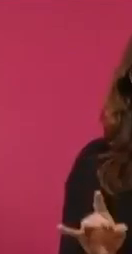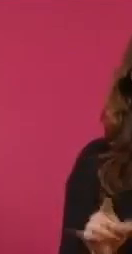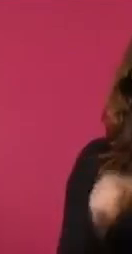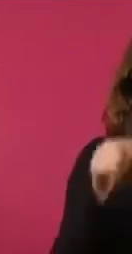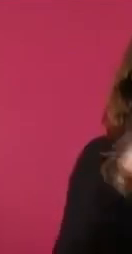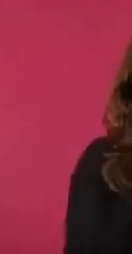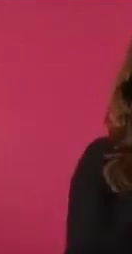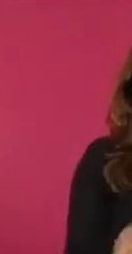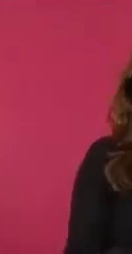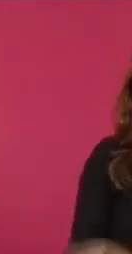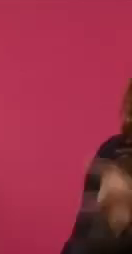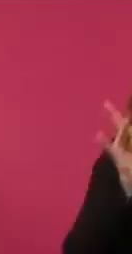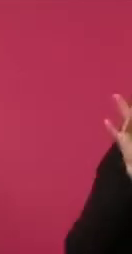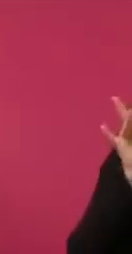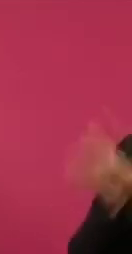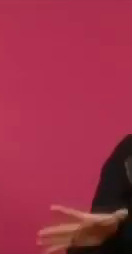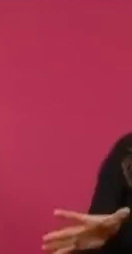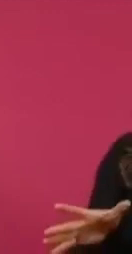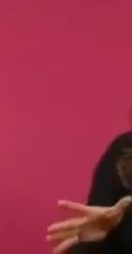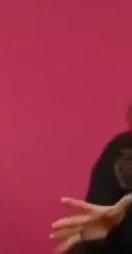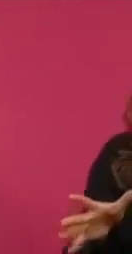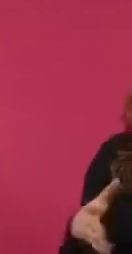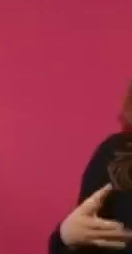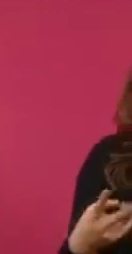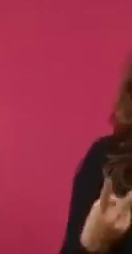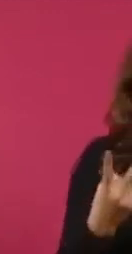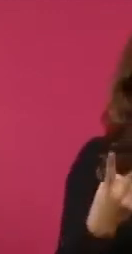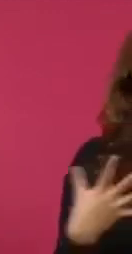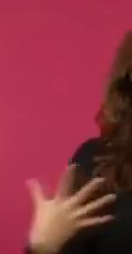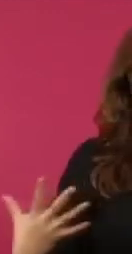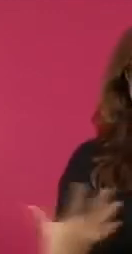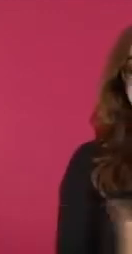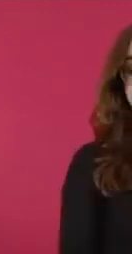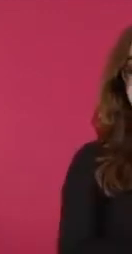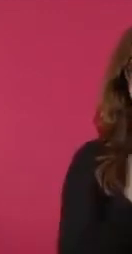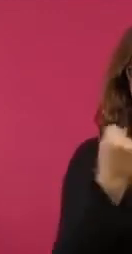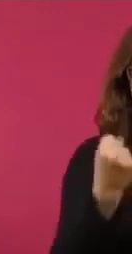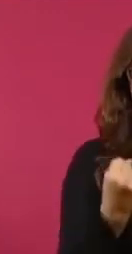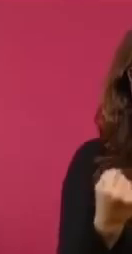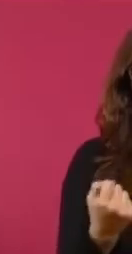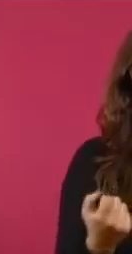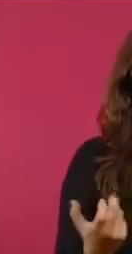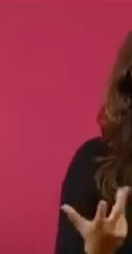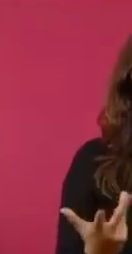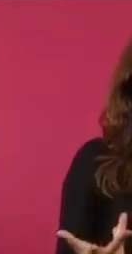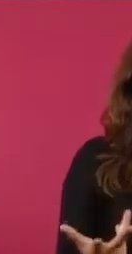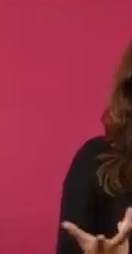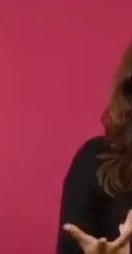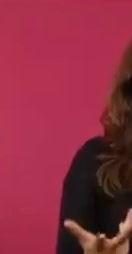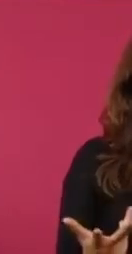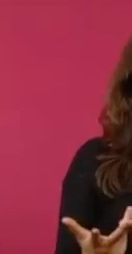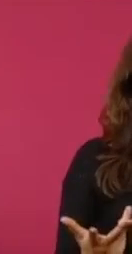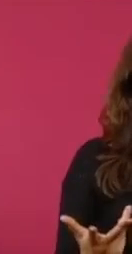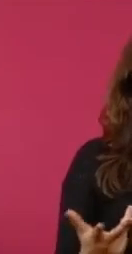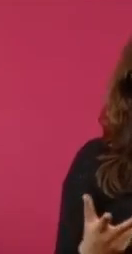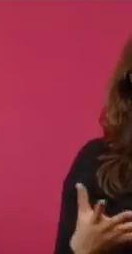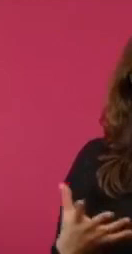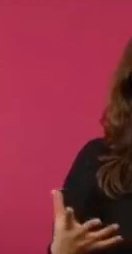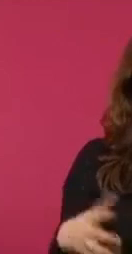Que ha tenido la razón cada vez que ha pronosticado cómo van a ser las cosas en la economía. Bueno,